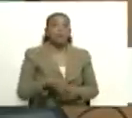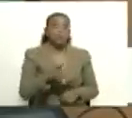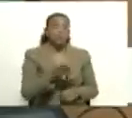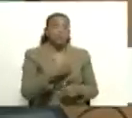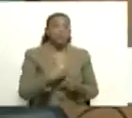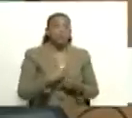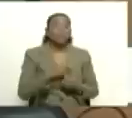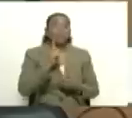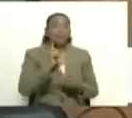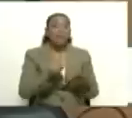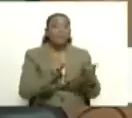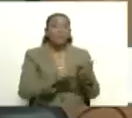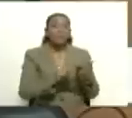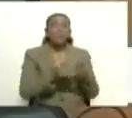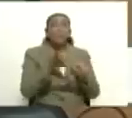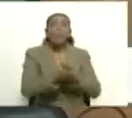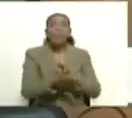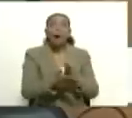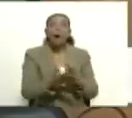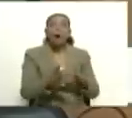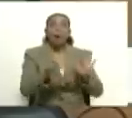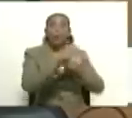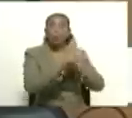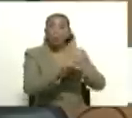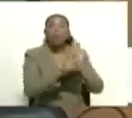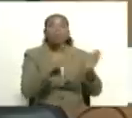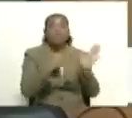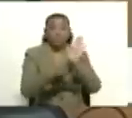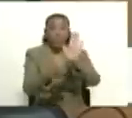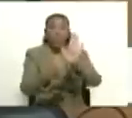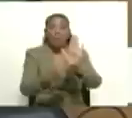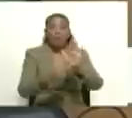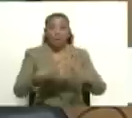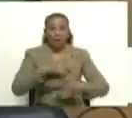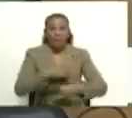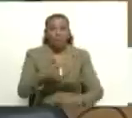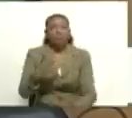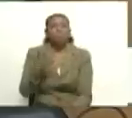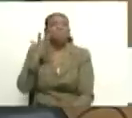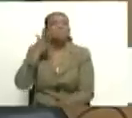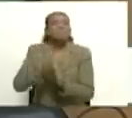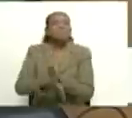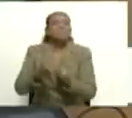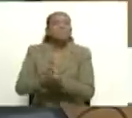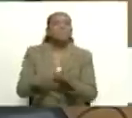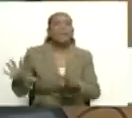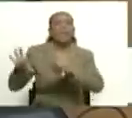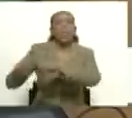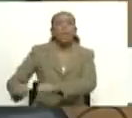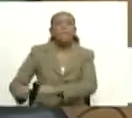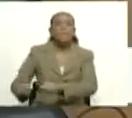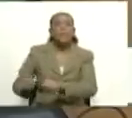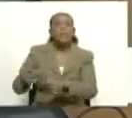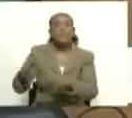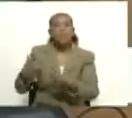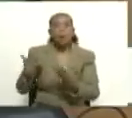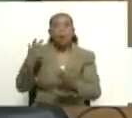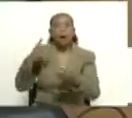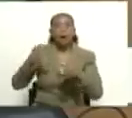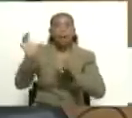Donald Trump, las cuales constituyen y demuestran la posición hegemónica de dominio de la política